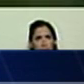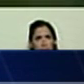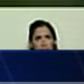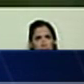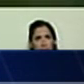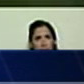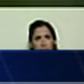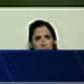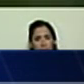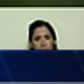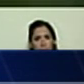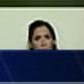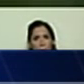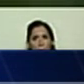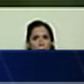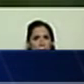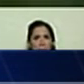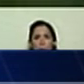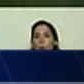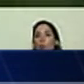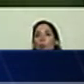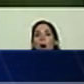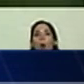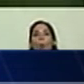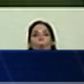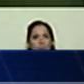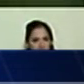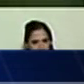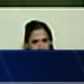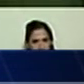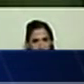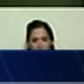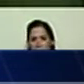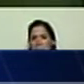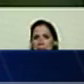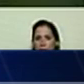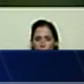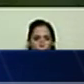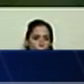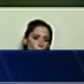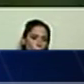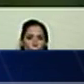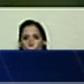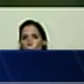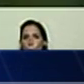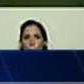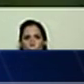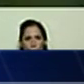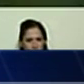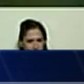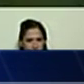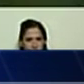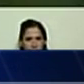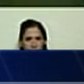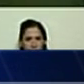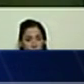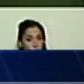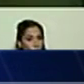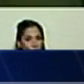se tratara de hacer un juego de niños aquí. Nosotros no lo vamos